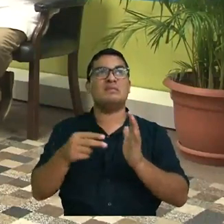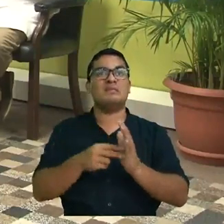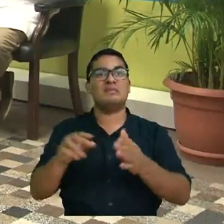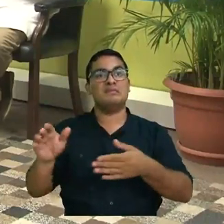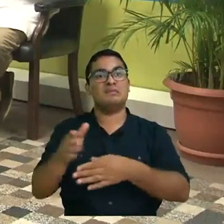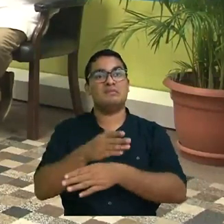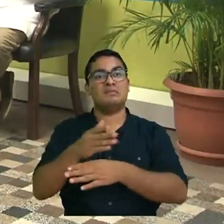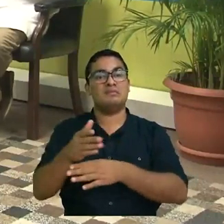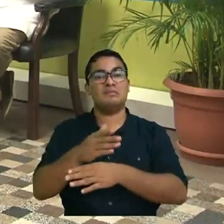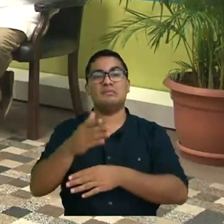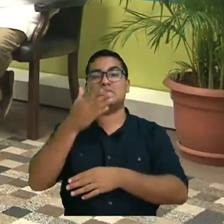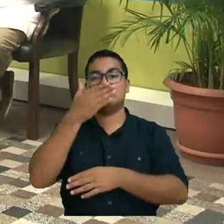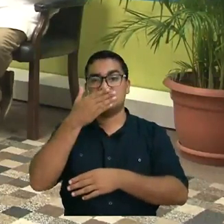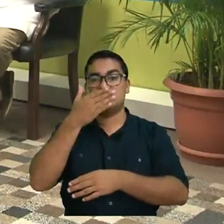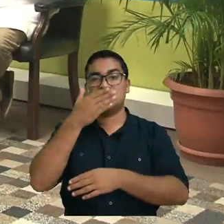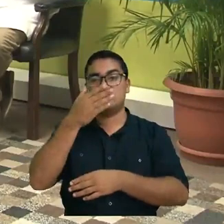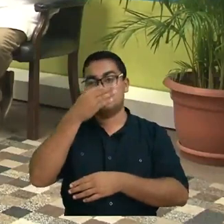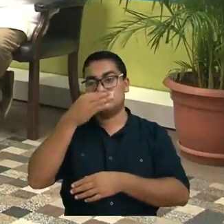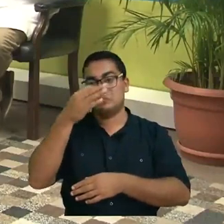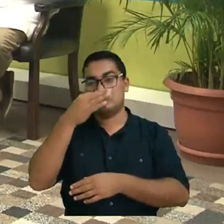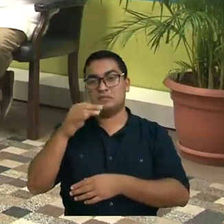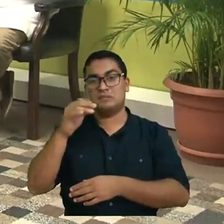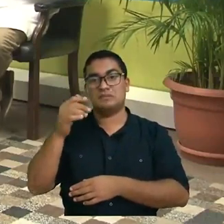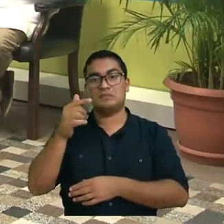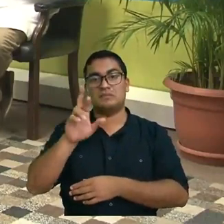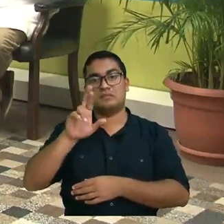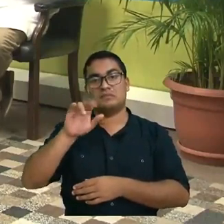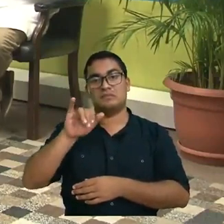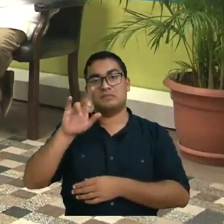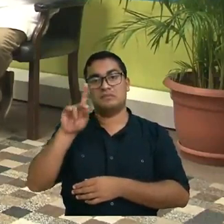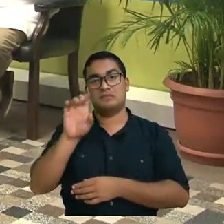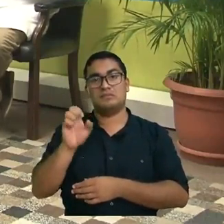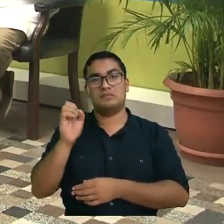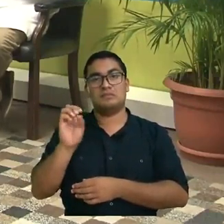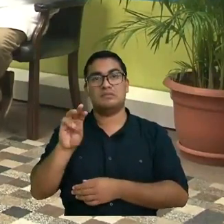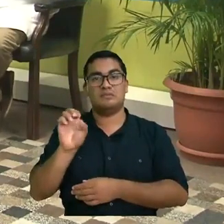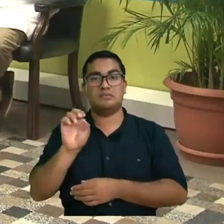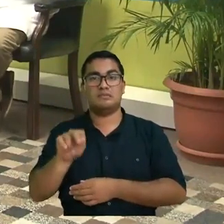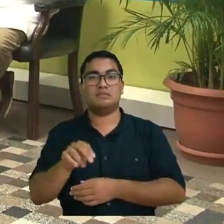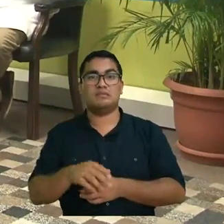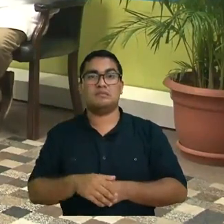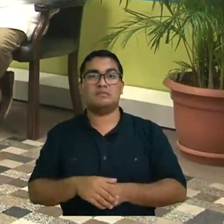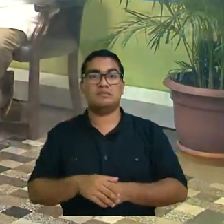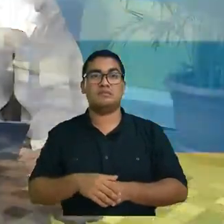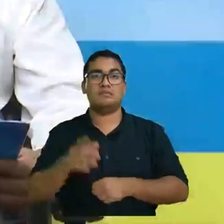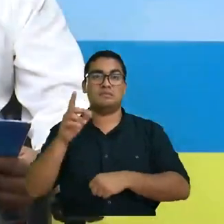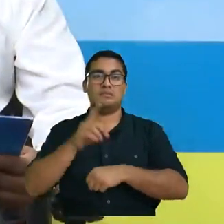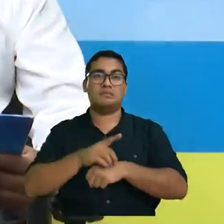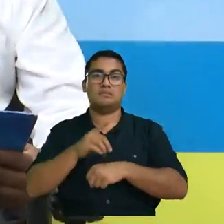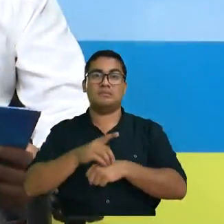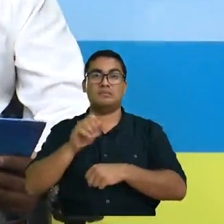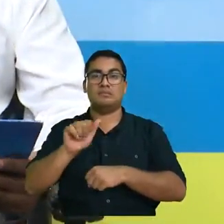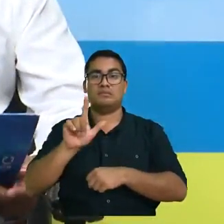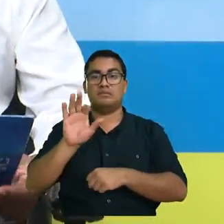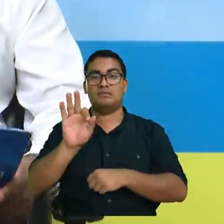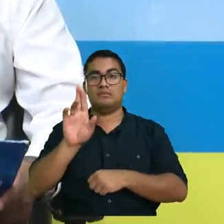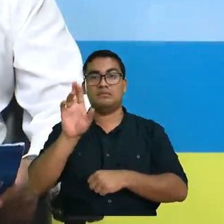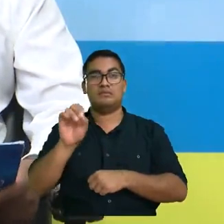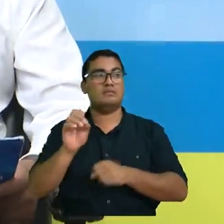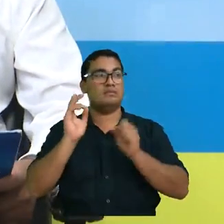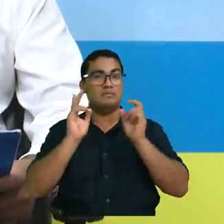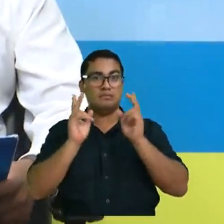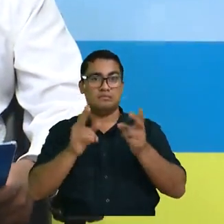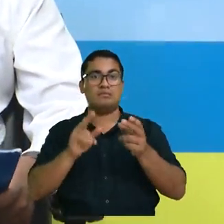gripe estacional, que le llamamos nosotros. O gripe común. Exacto. Ok. Doctor Alfaro, vamos a hacer una pausa.